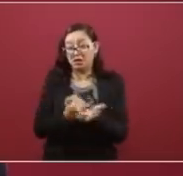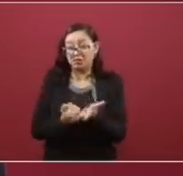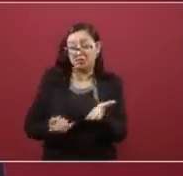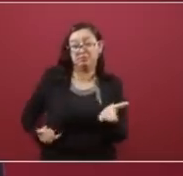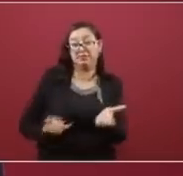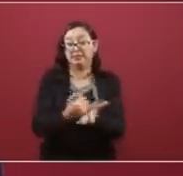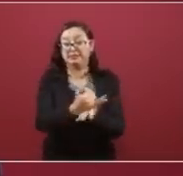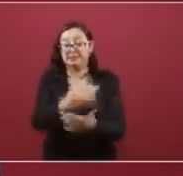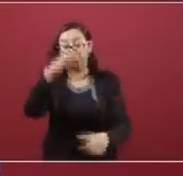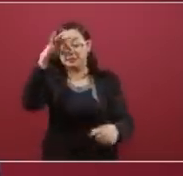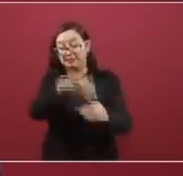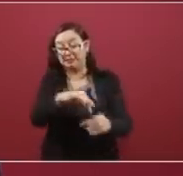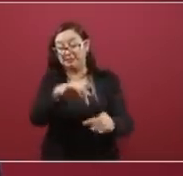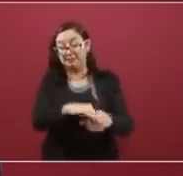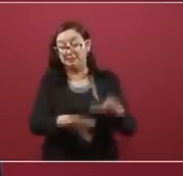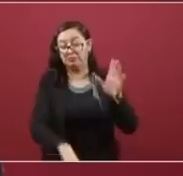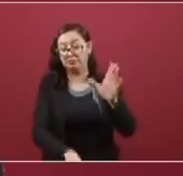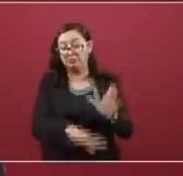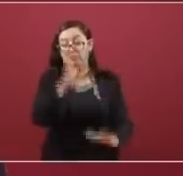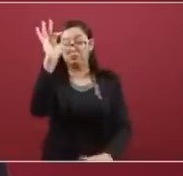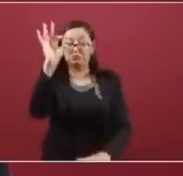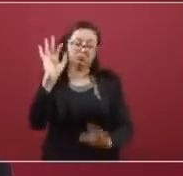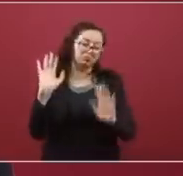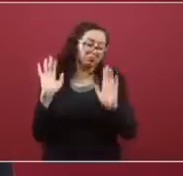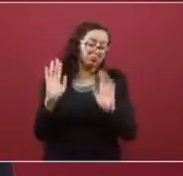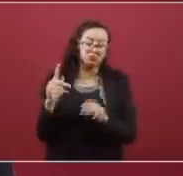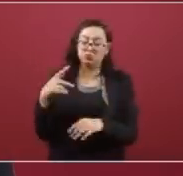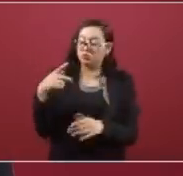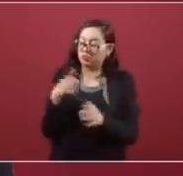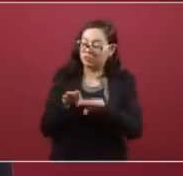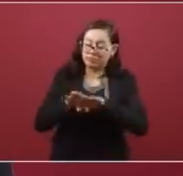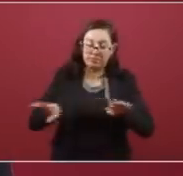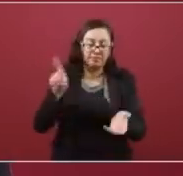es eh consustancial a la democracia.